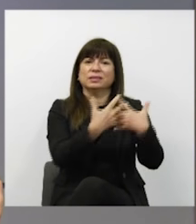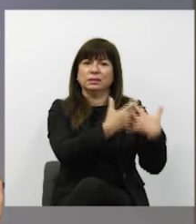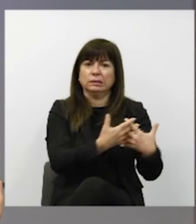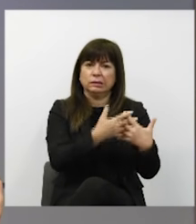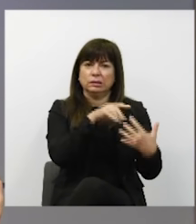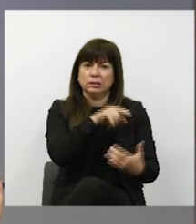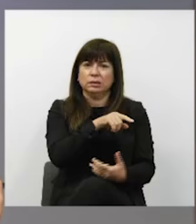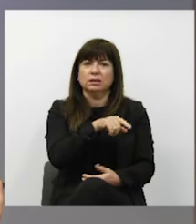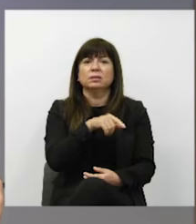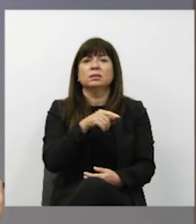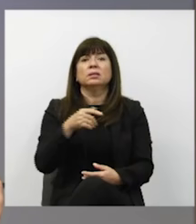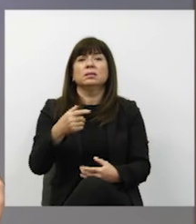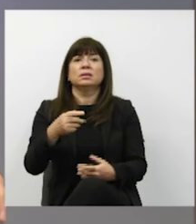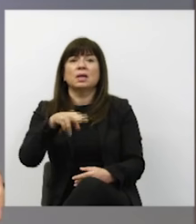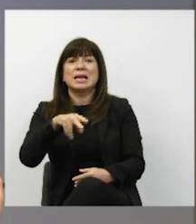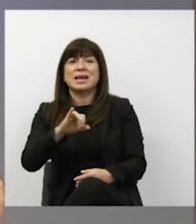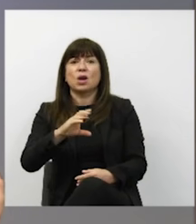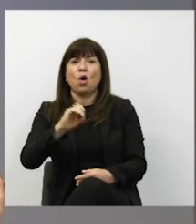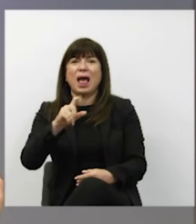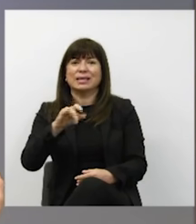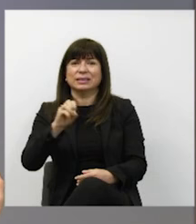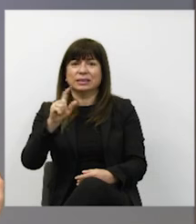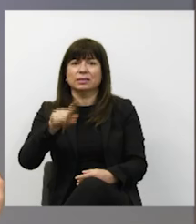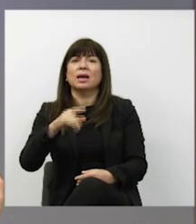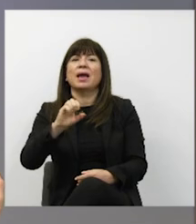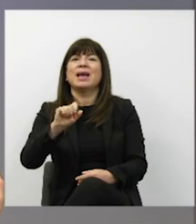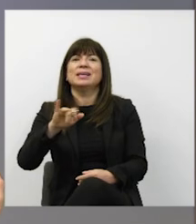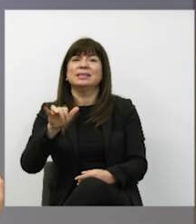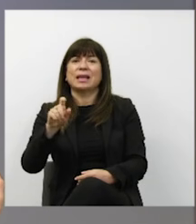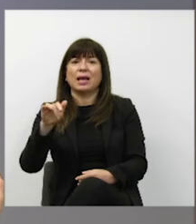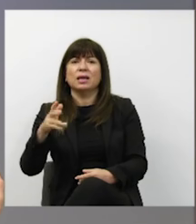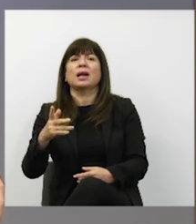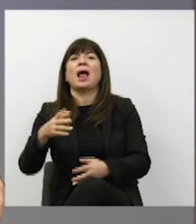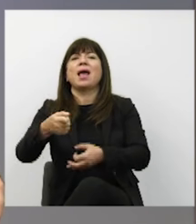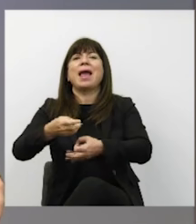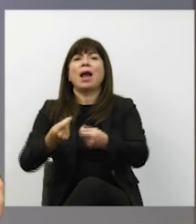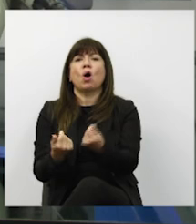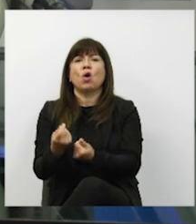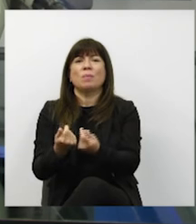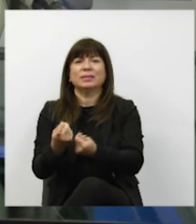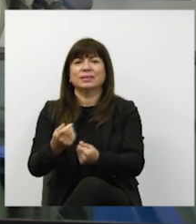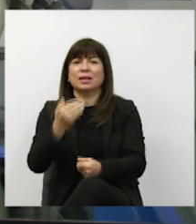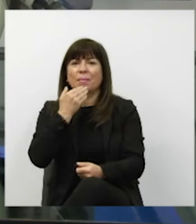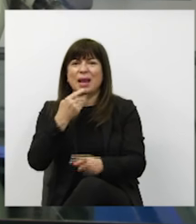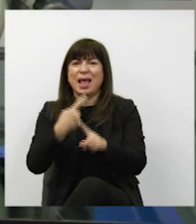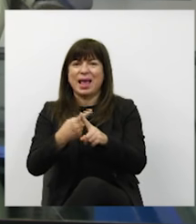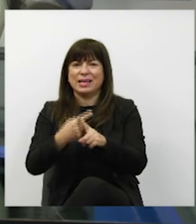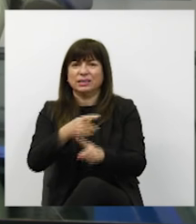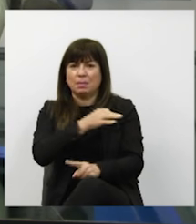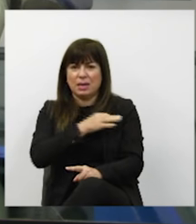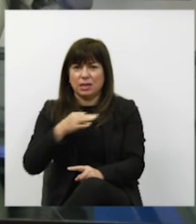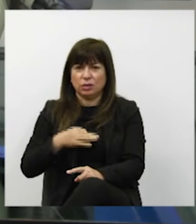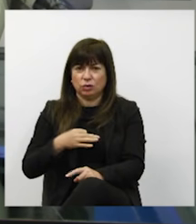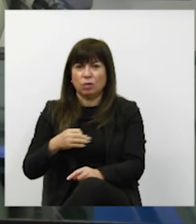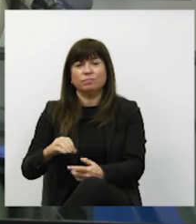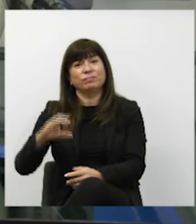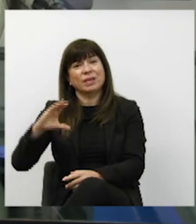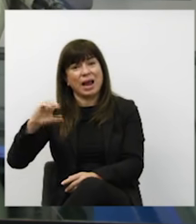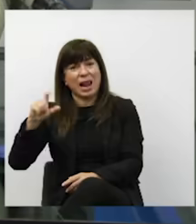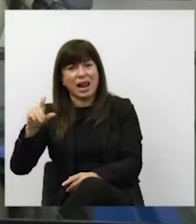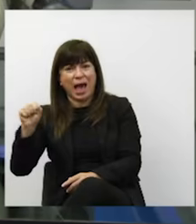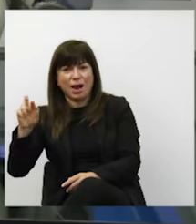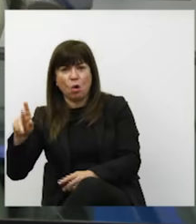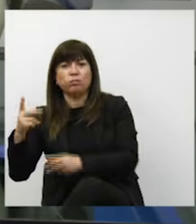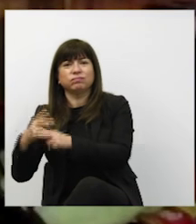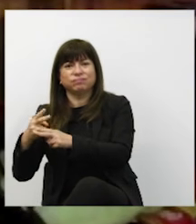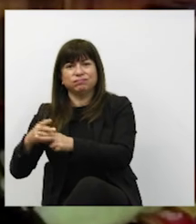UCLA. Nicolás Eizaguirre, también economista, ex ministro de Estado. Matías Claro, hombre de empresa de una nueva